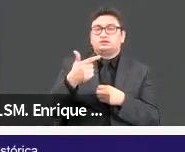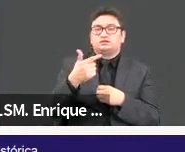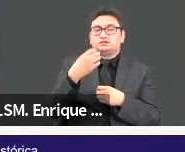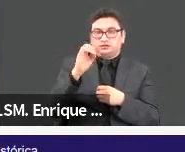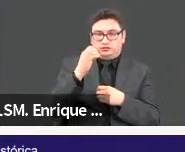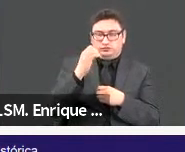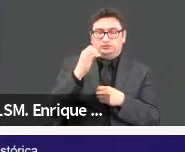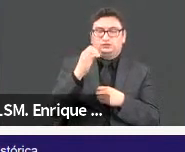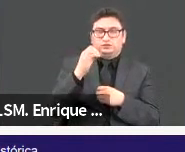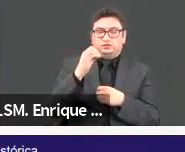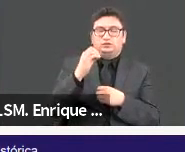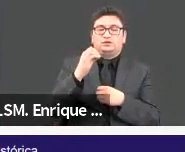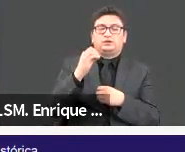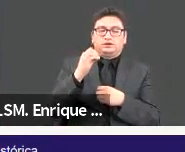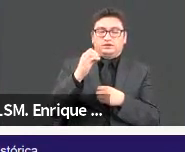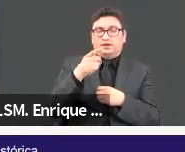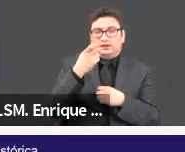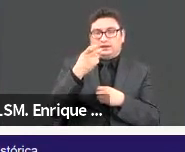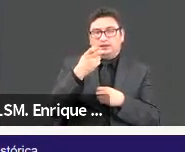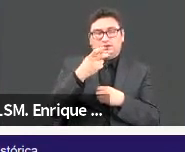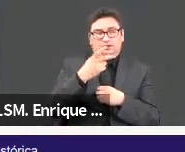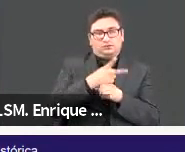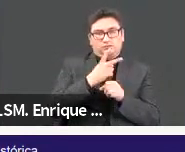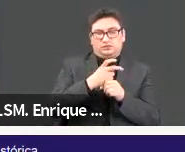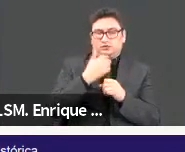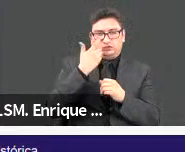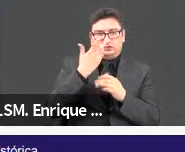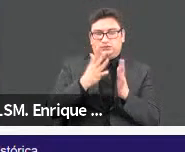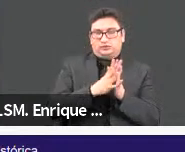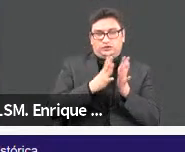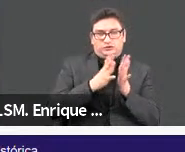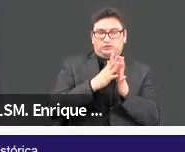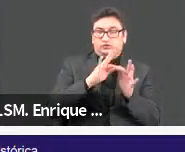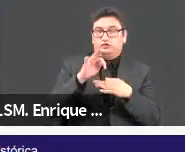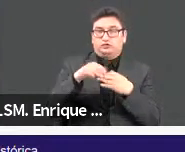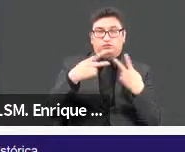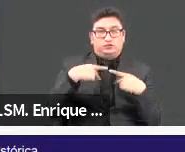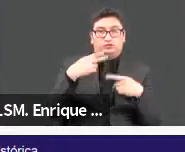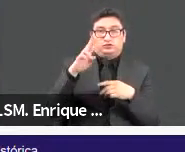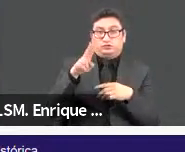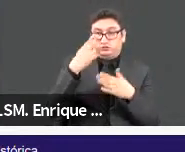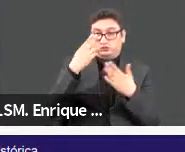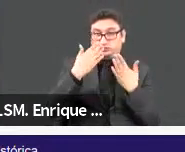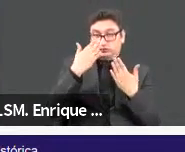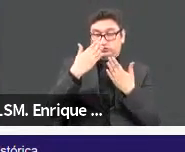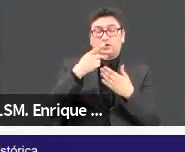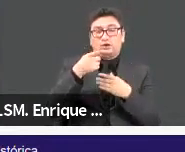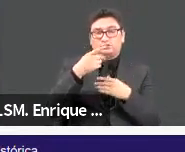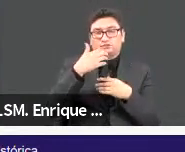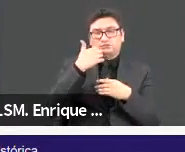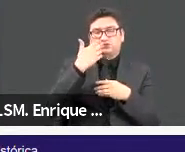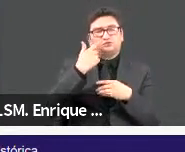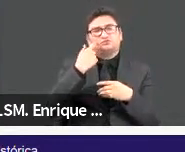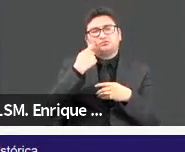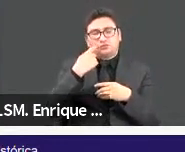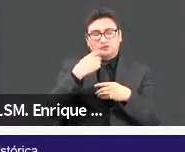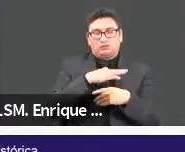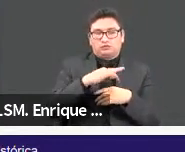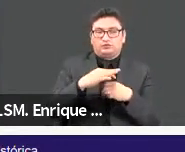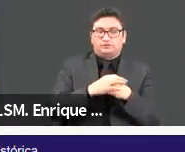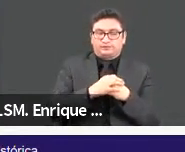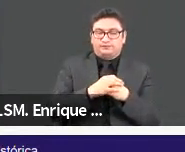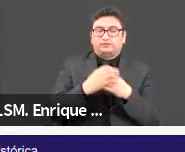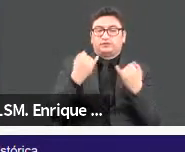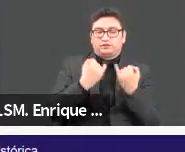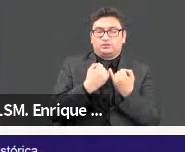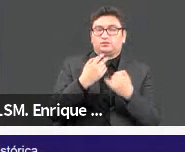octubre. También los invitamos a participar a todos los universitarios que nos siguen en esta sesión, y también los